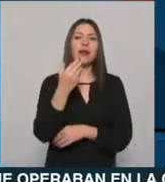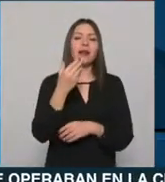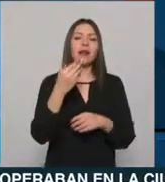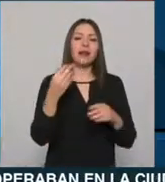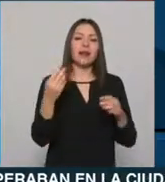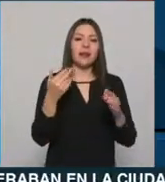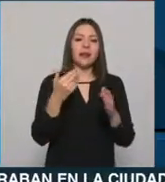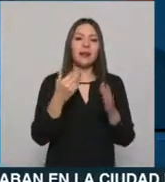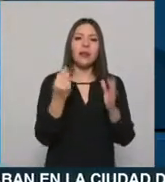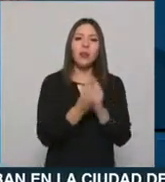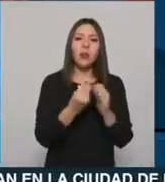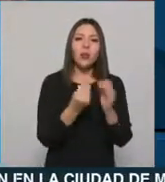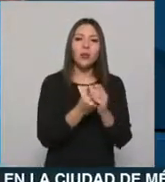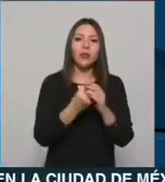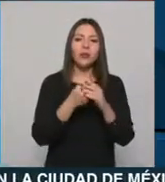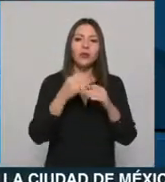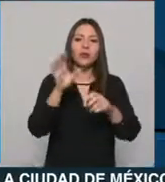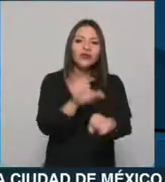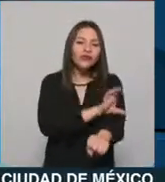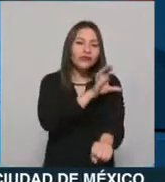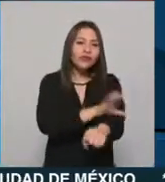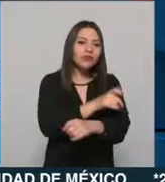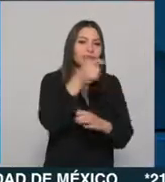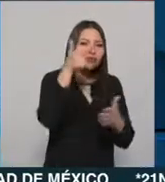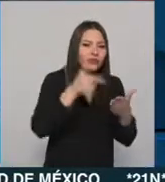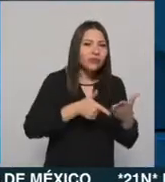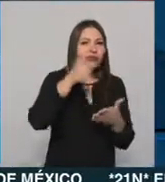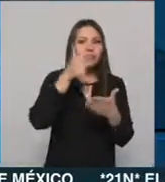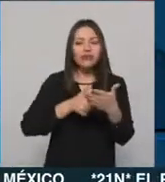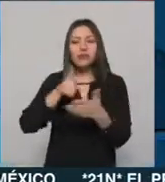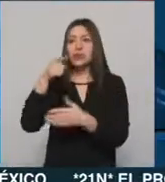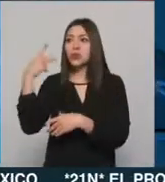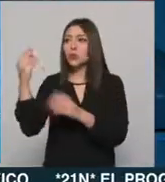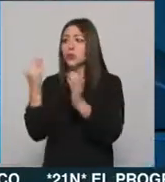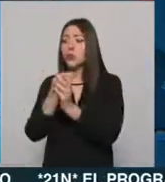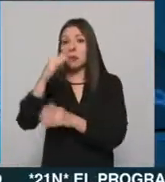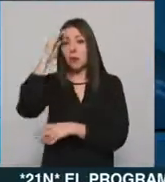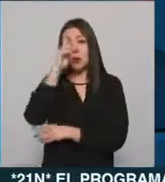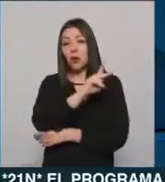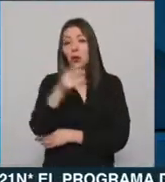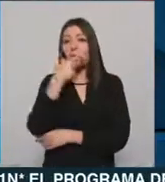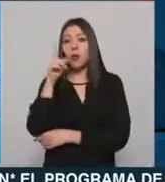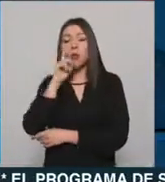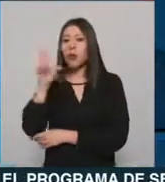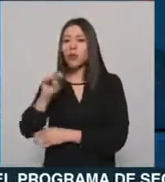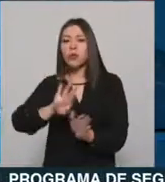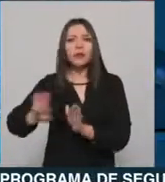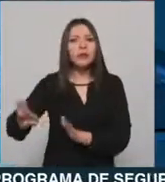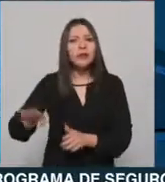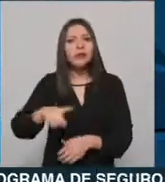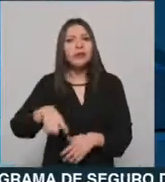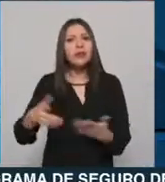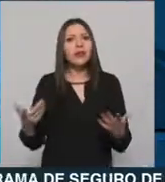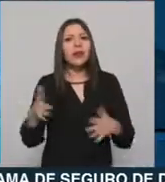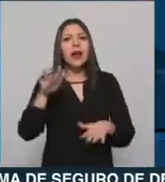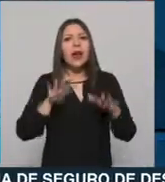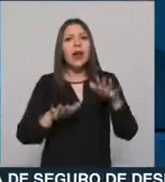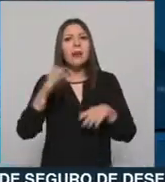electricidad o de otro tipo que están estereotipados como para varones, y el hecho de que puedan usar incluso en frío, en época de